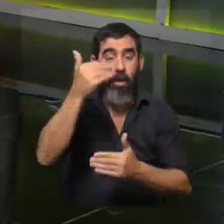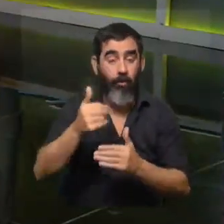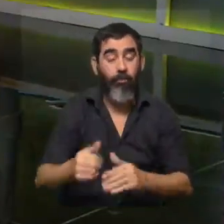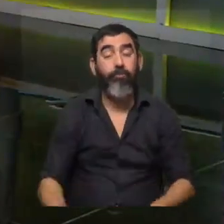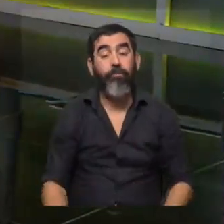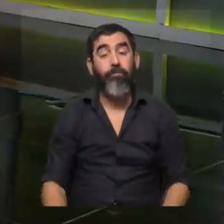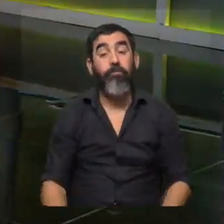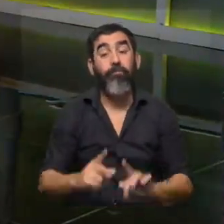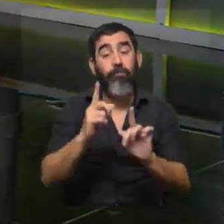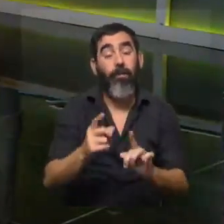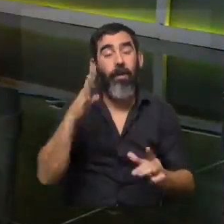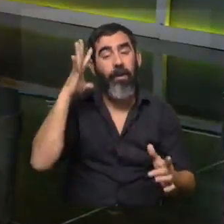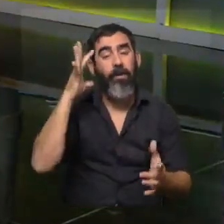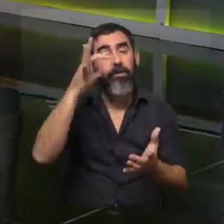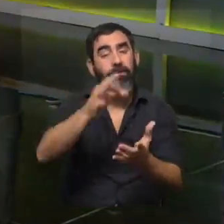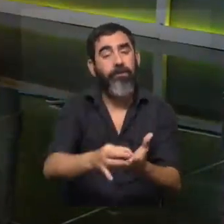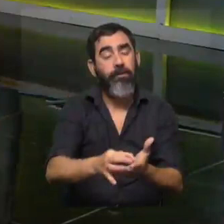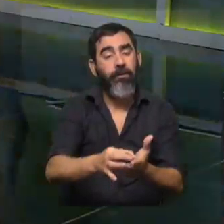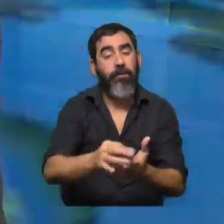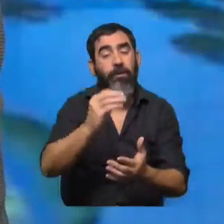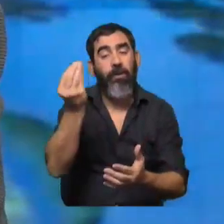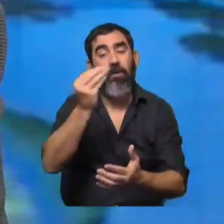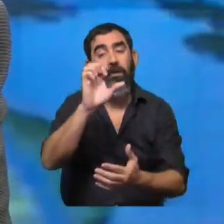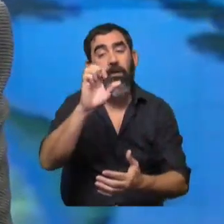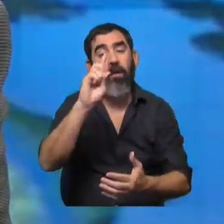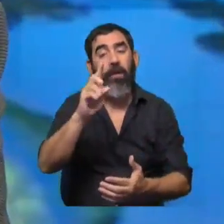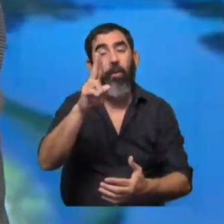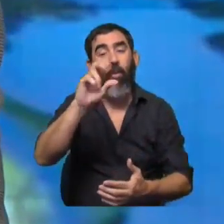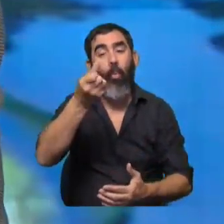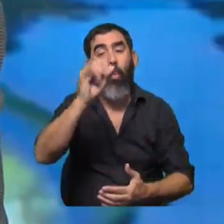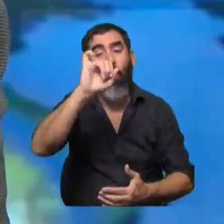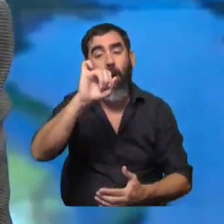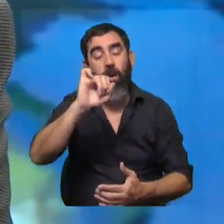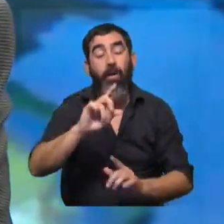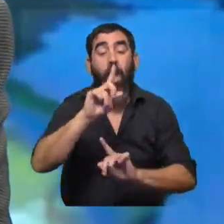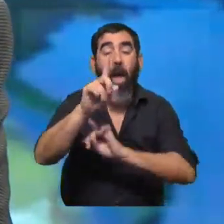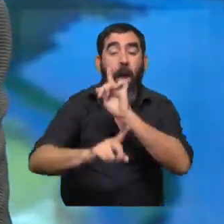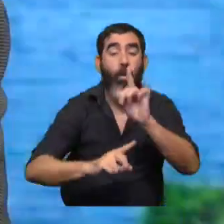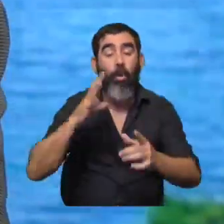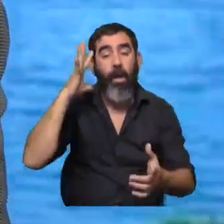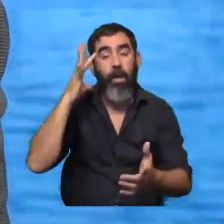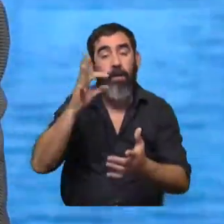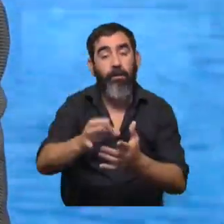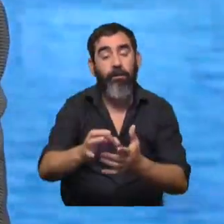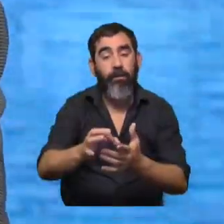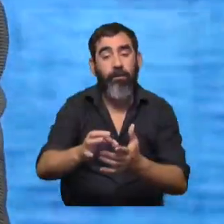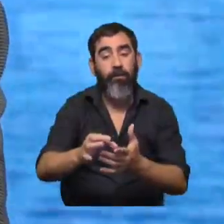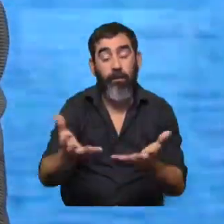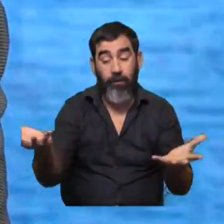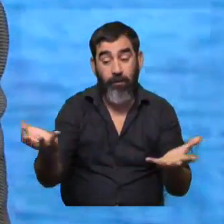También tenemos algunas islas en el Queguay, en la desembocadura del río Uruguay, algunas islas en lo que es